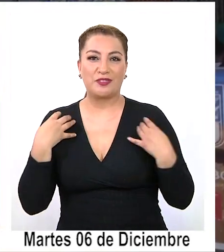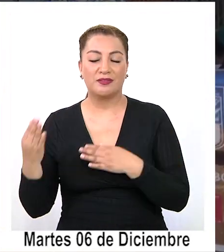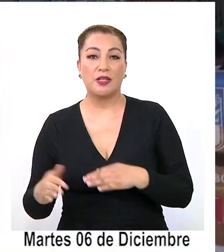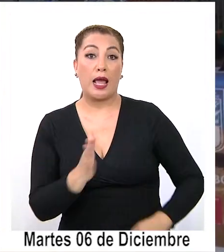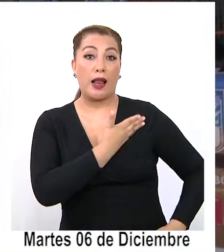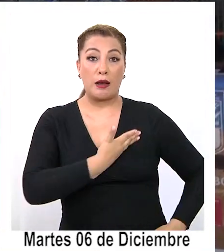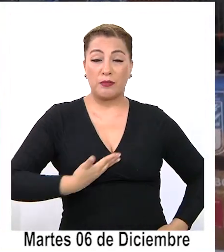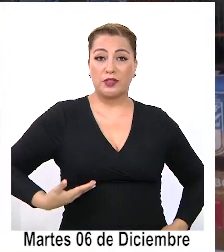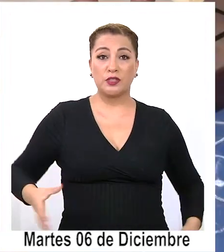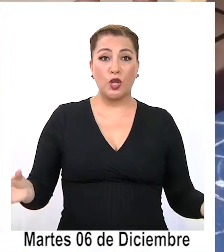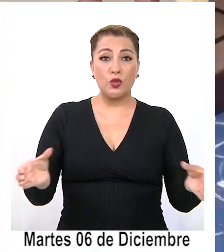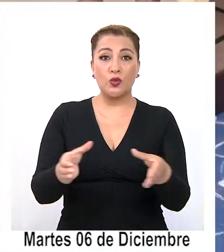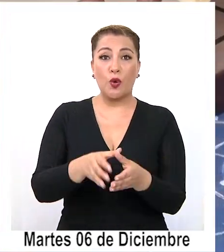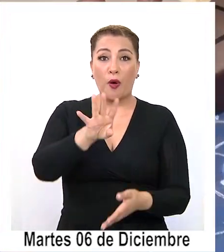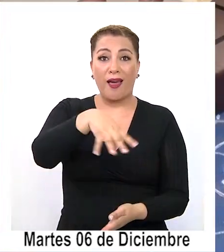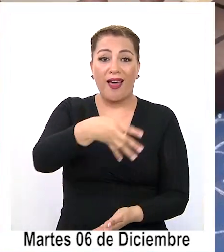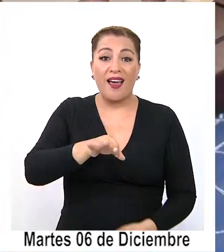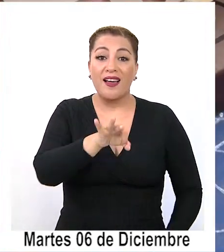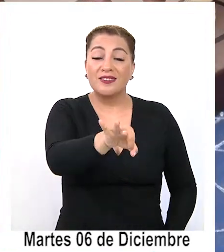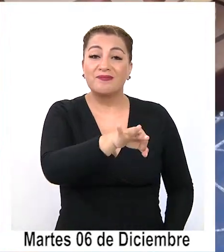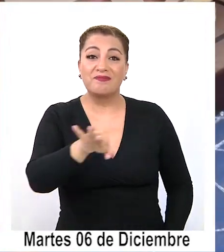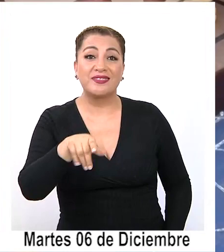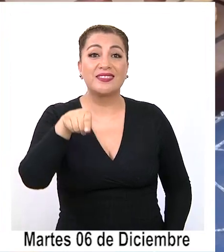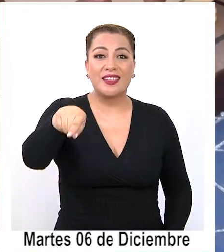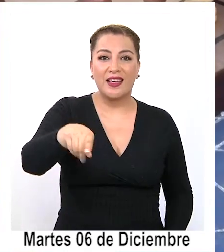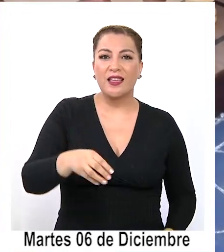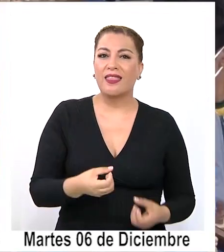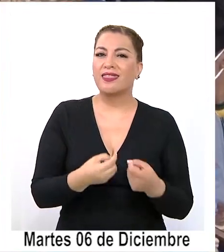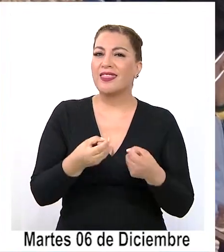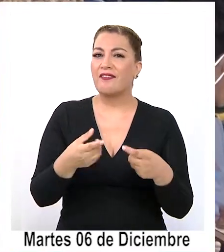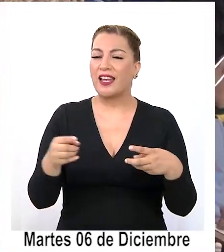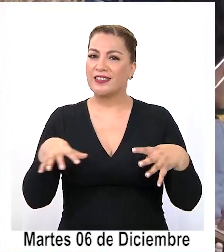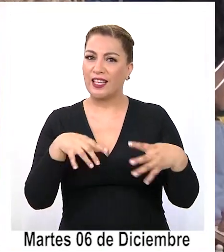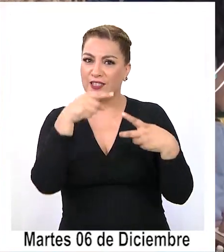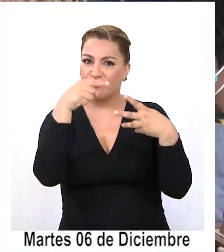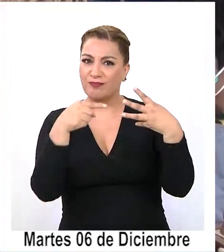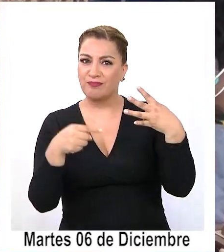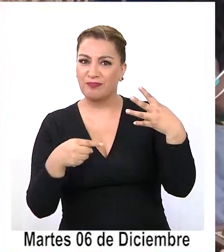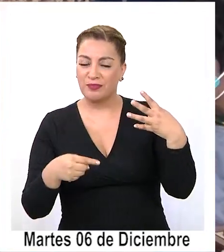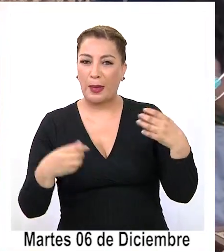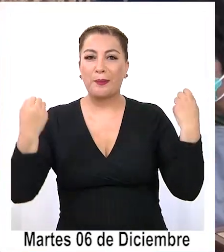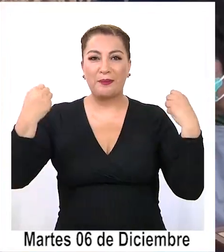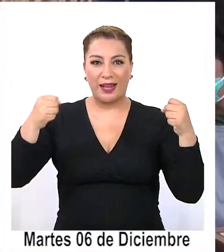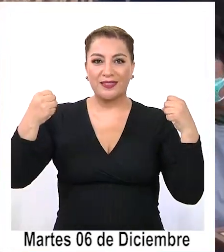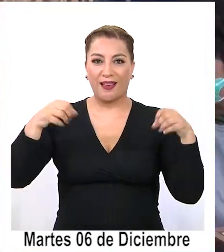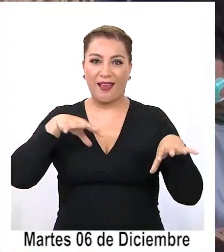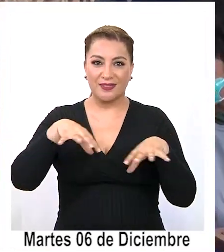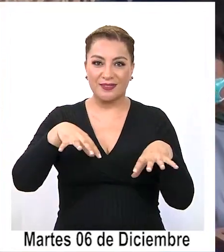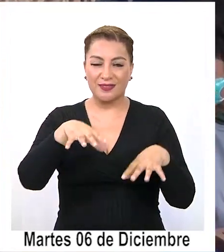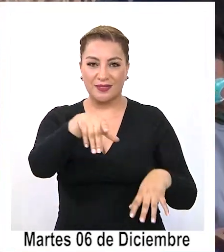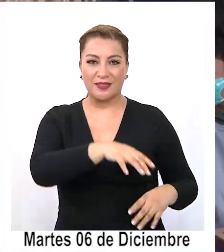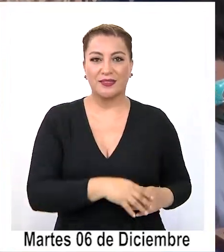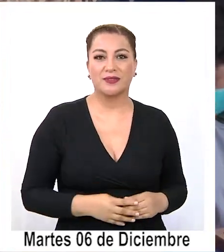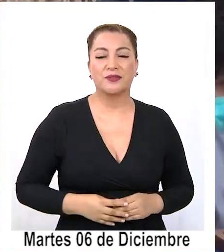presidente del club de ajedrez de Iquique hizo hincapié en los múltiples beneficios que tiene practicar esta actividad.